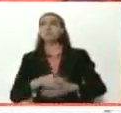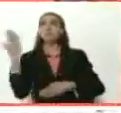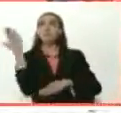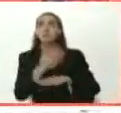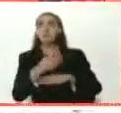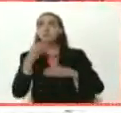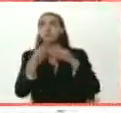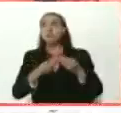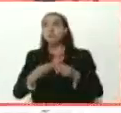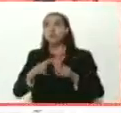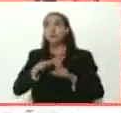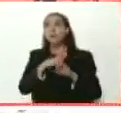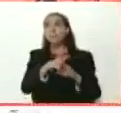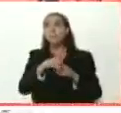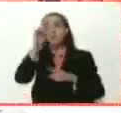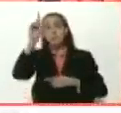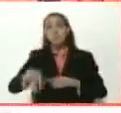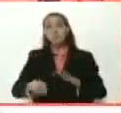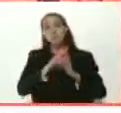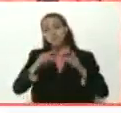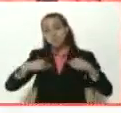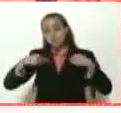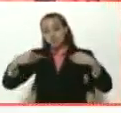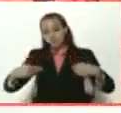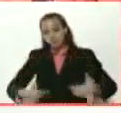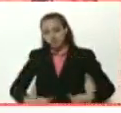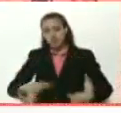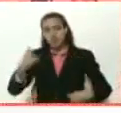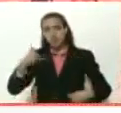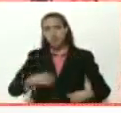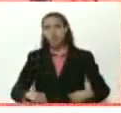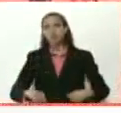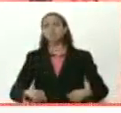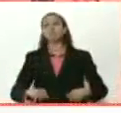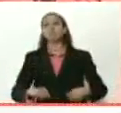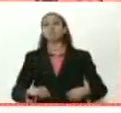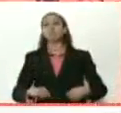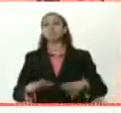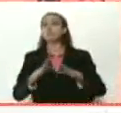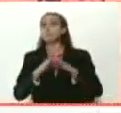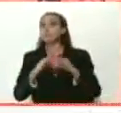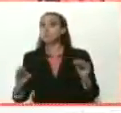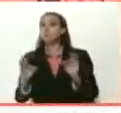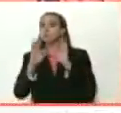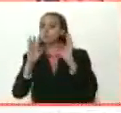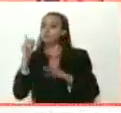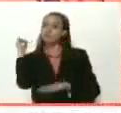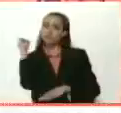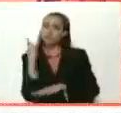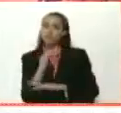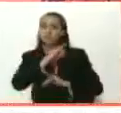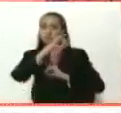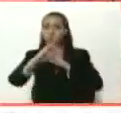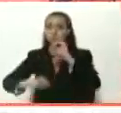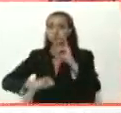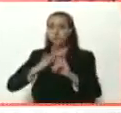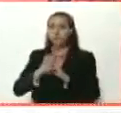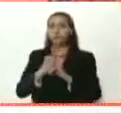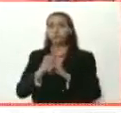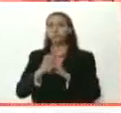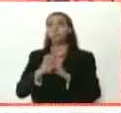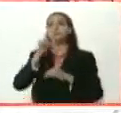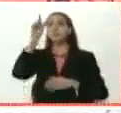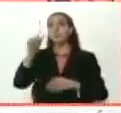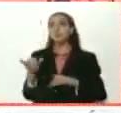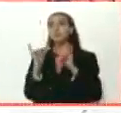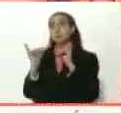lo que es la violación a los derechos humanos que ha meritado una demanda ante la Corte Penal Internacional, y allí